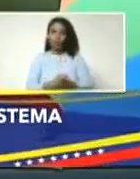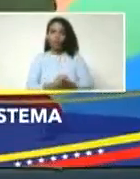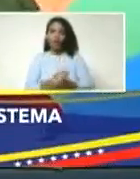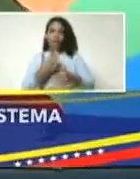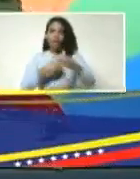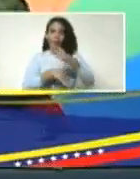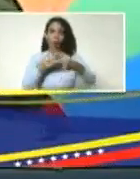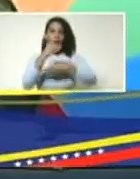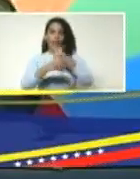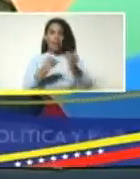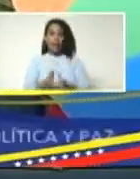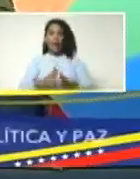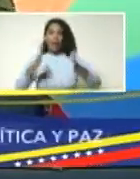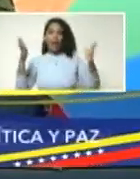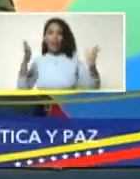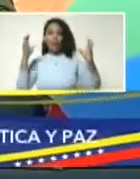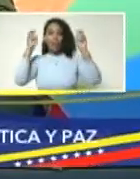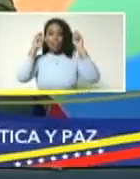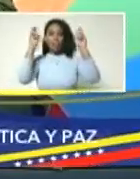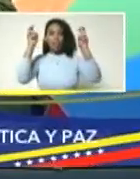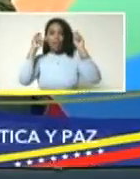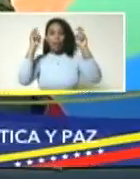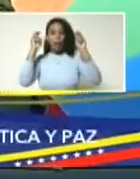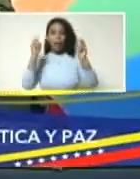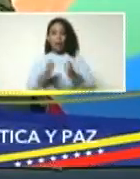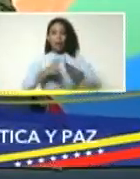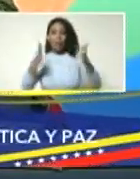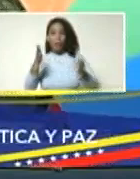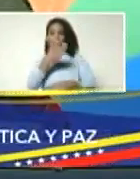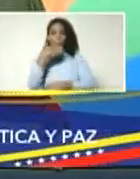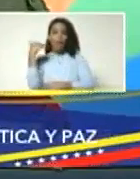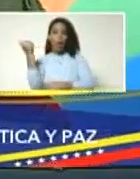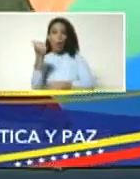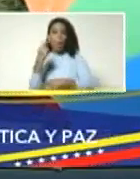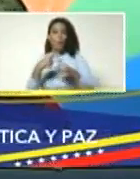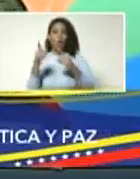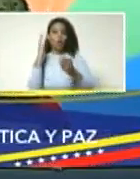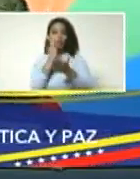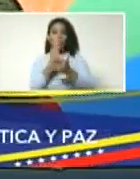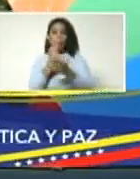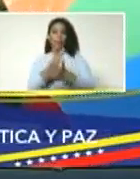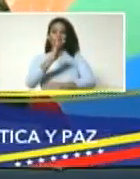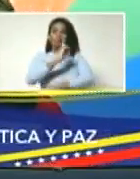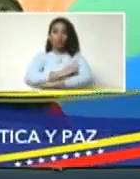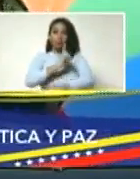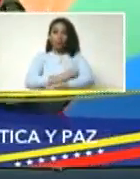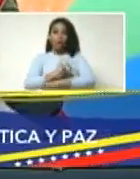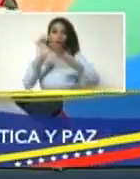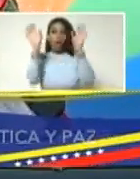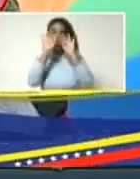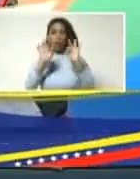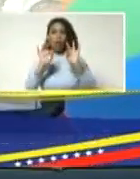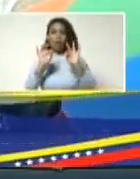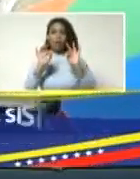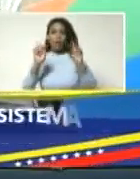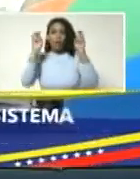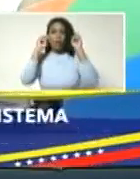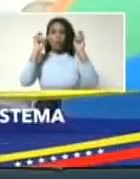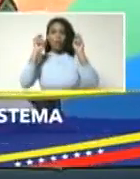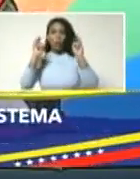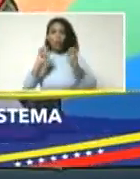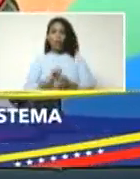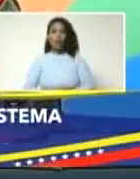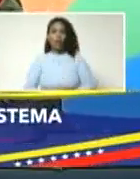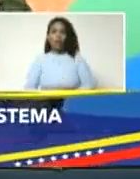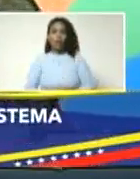hacer grandes productos, grandes mejoras, pero siempre con disciplina, con método. Y el resto de